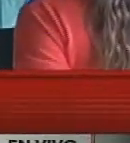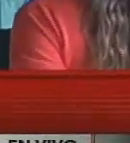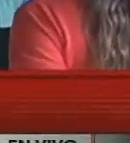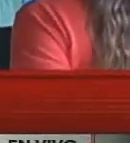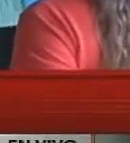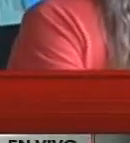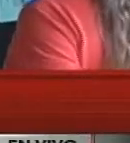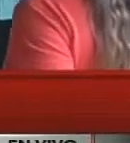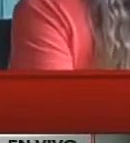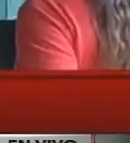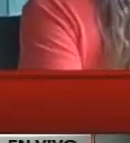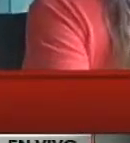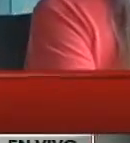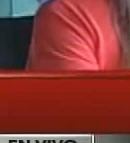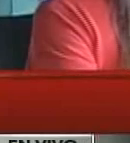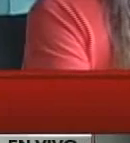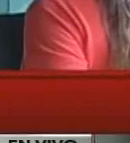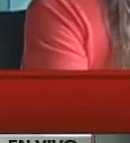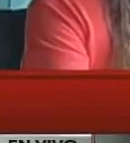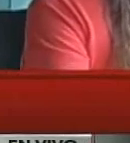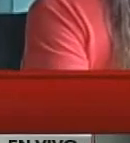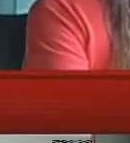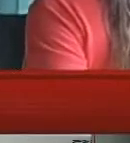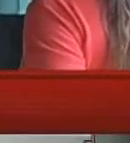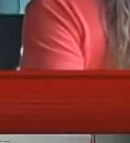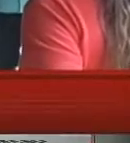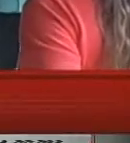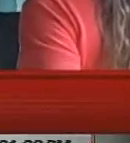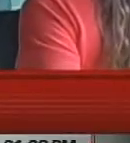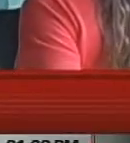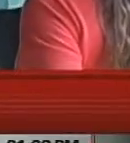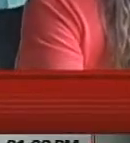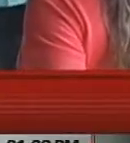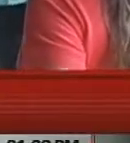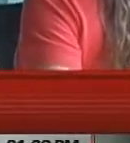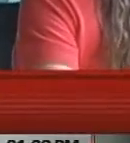El socialismo venezolano tiene 5 dimensiones.